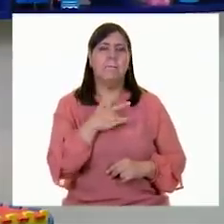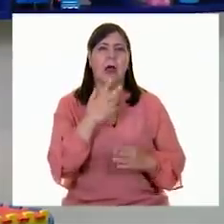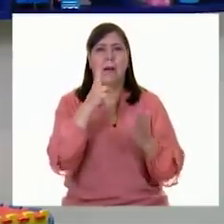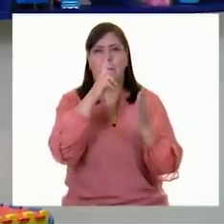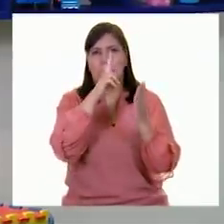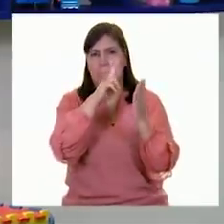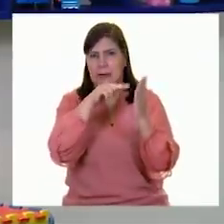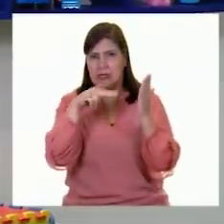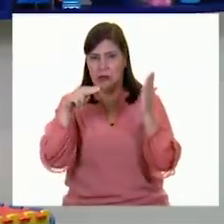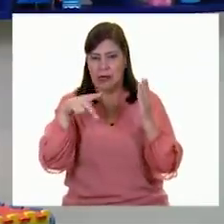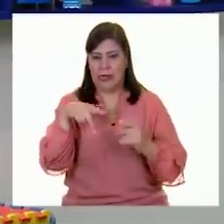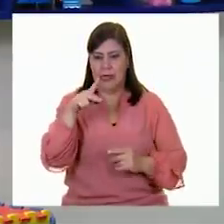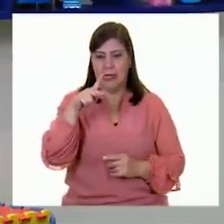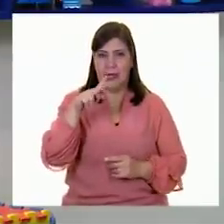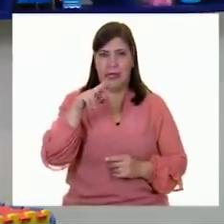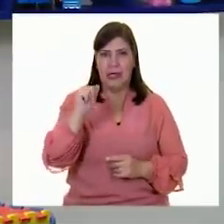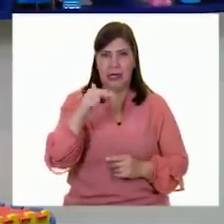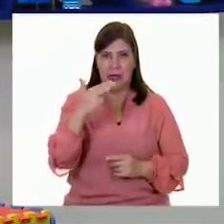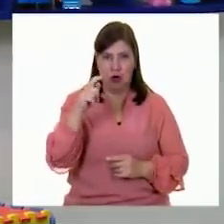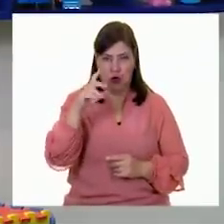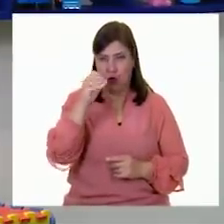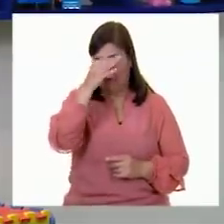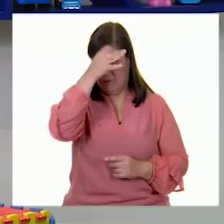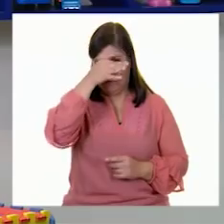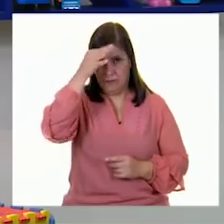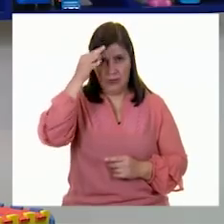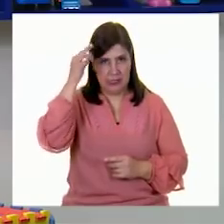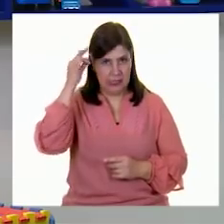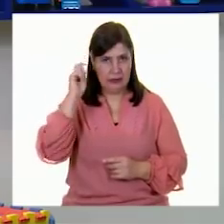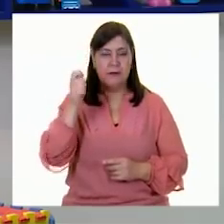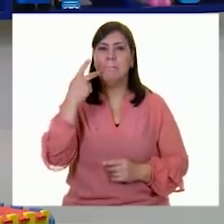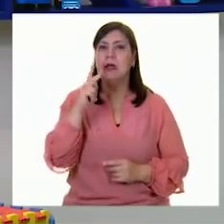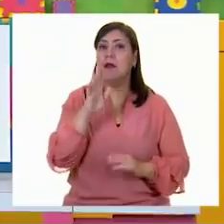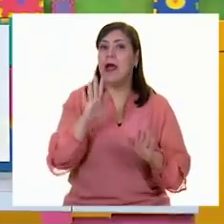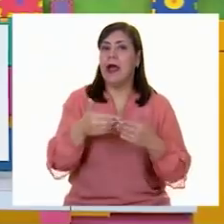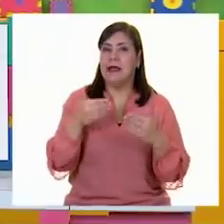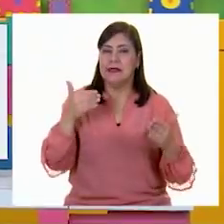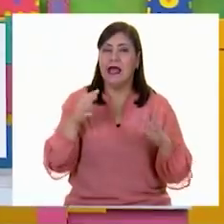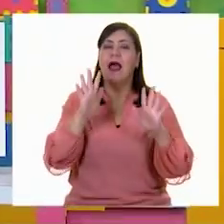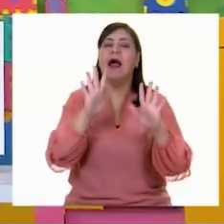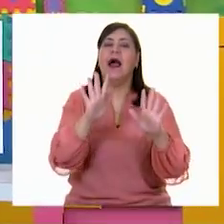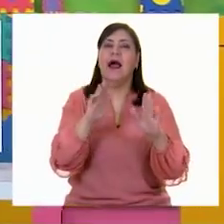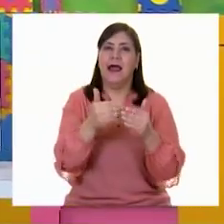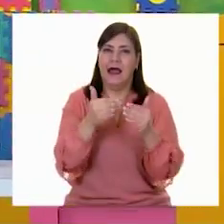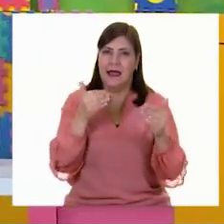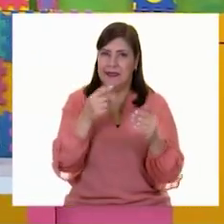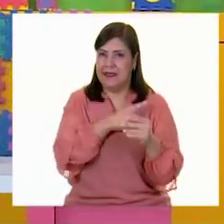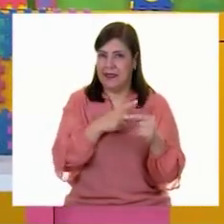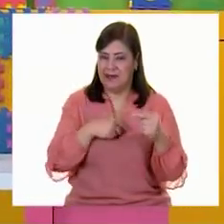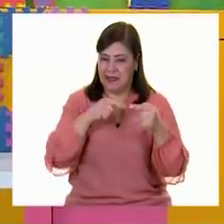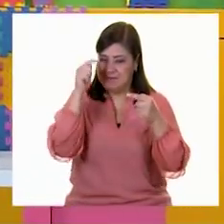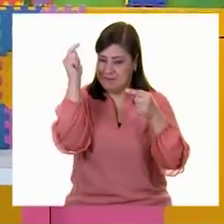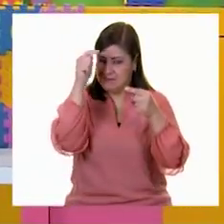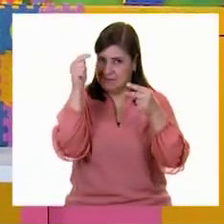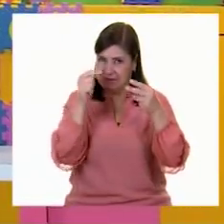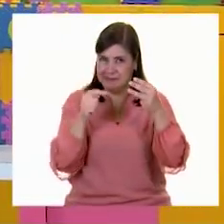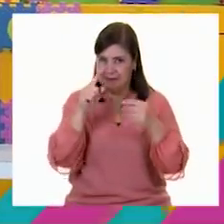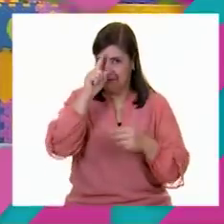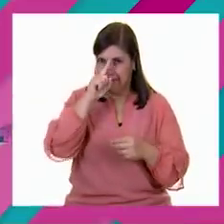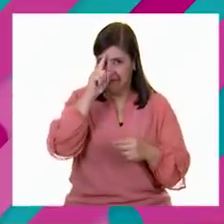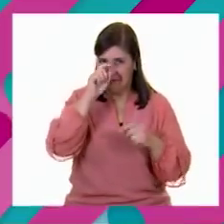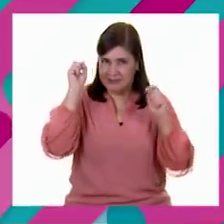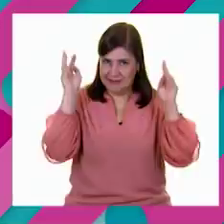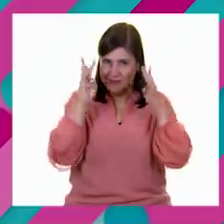Kahlo. Pero antes... Ajá. Antes, pues, acompáñenme a ver a Jolisto, porque él tiene que decirnos algo